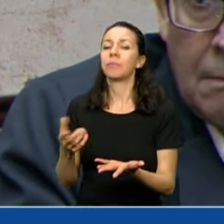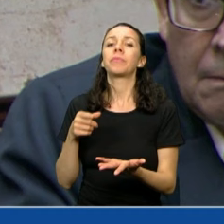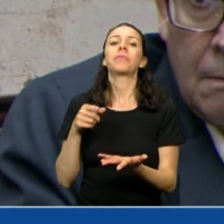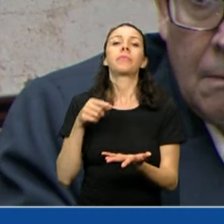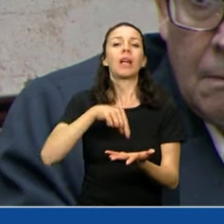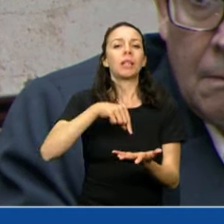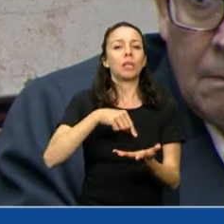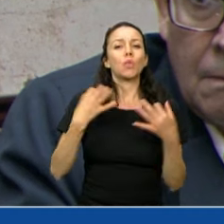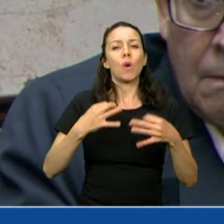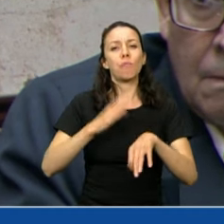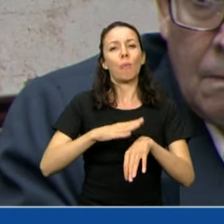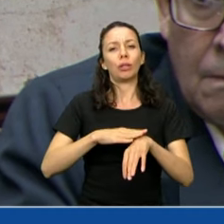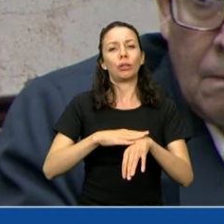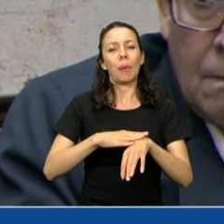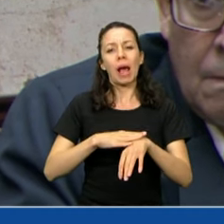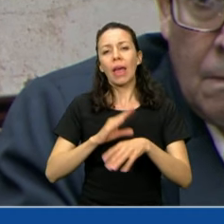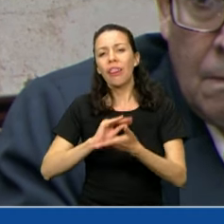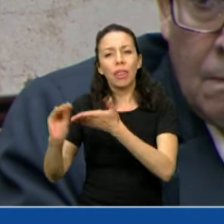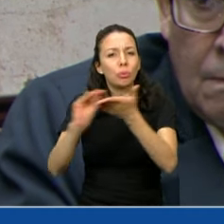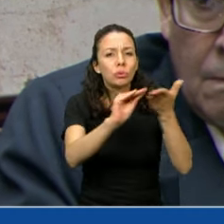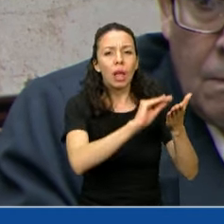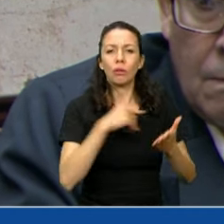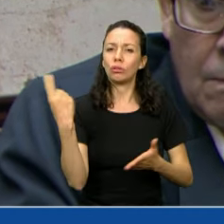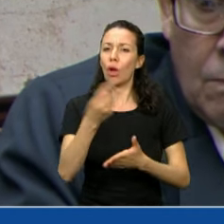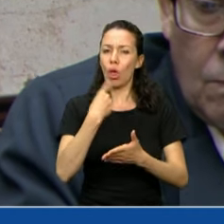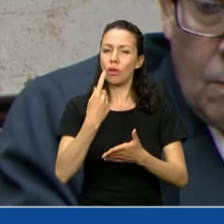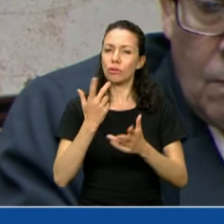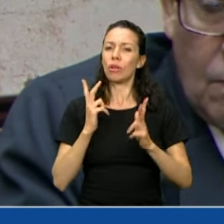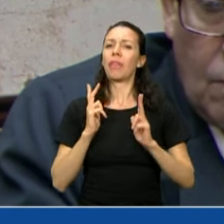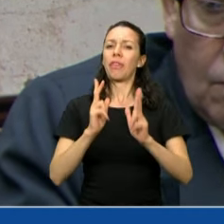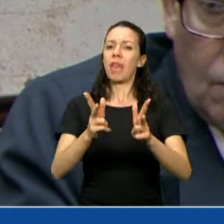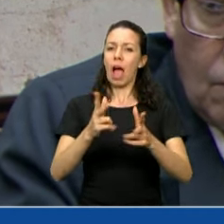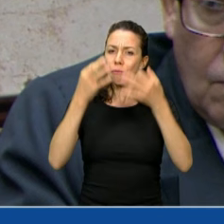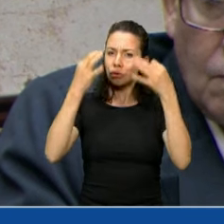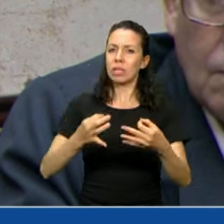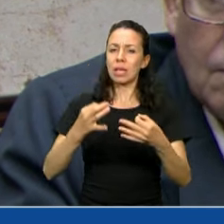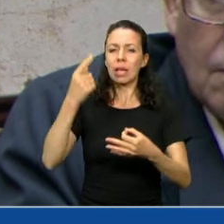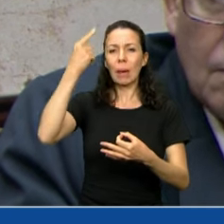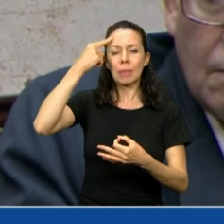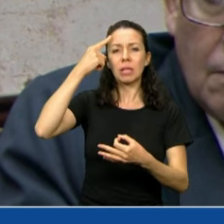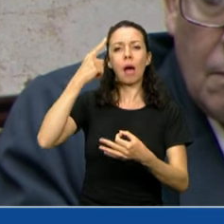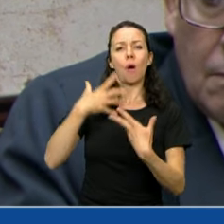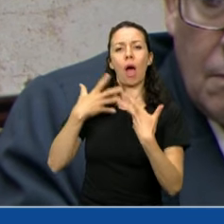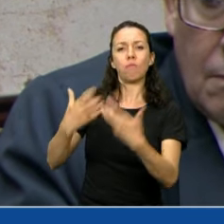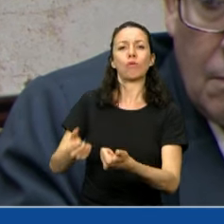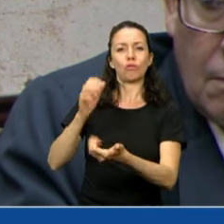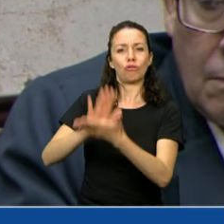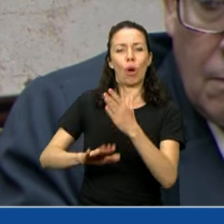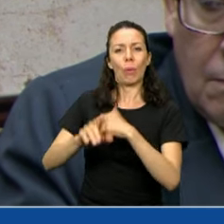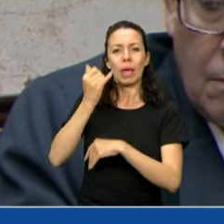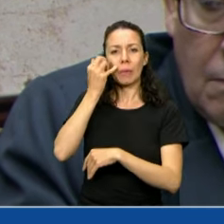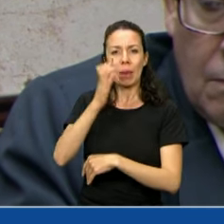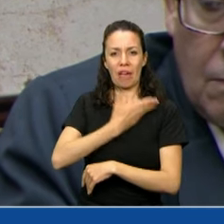todos los diputados y diputadas expresemos el posicionamiento el posicionamiento que tenemos respecto a